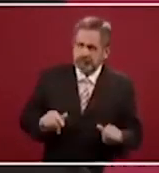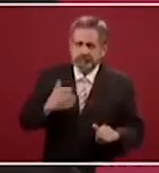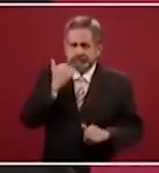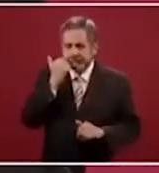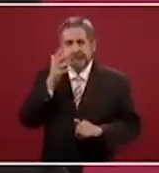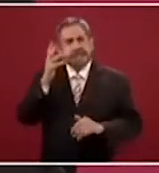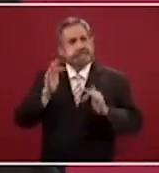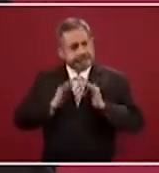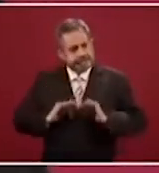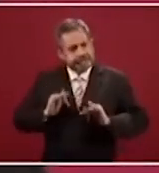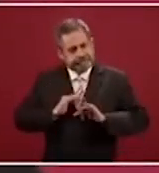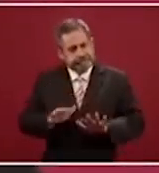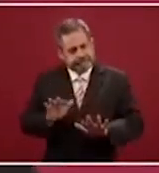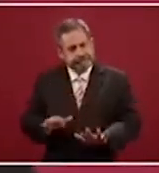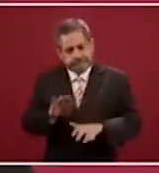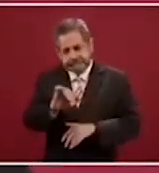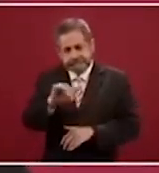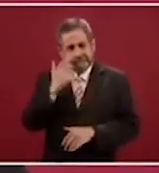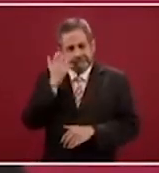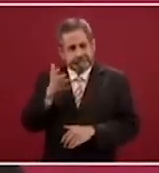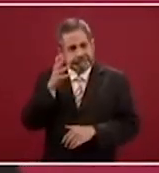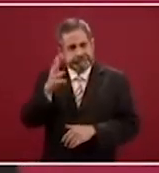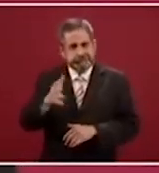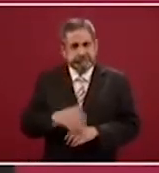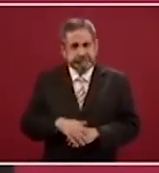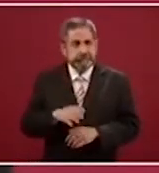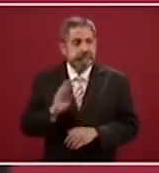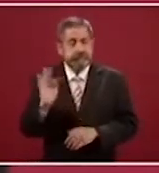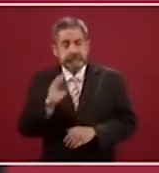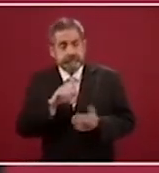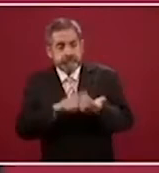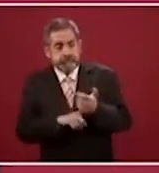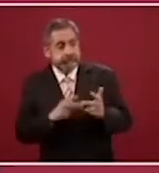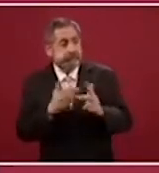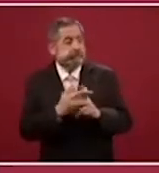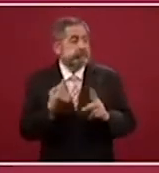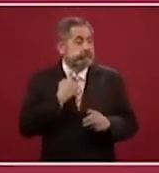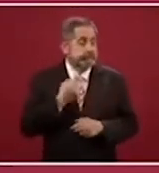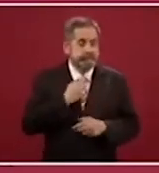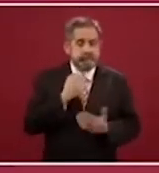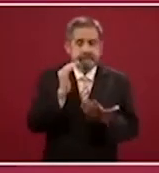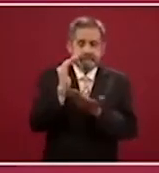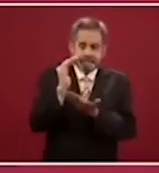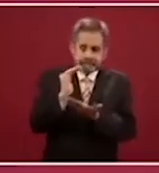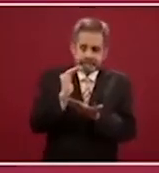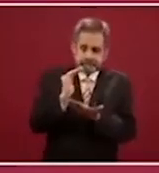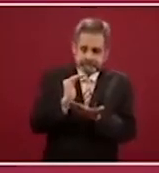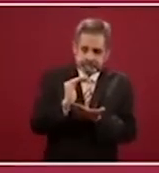Sobre todo están bajando los homicidios